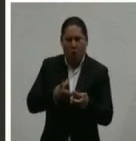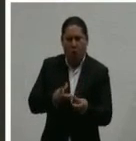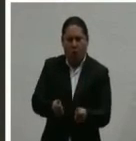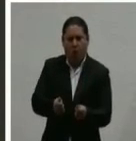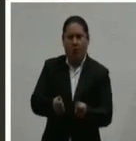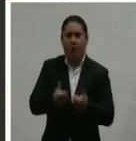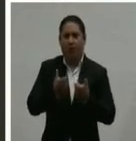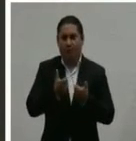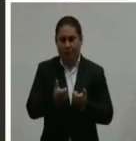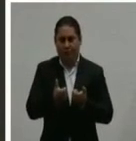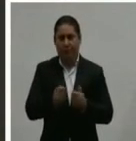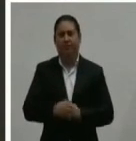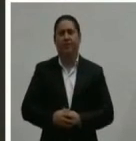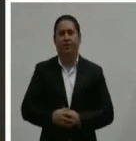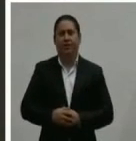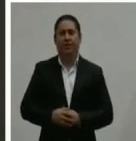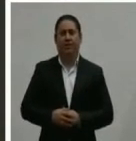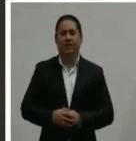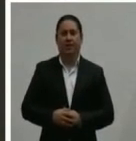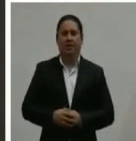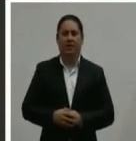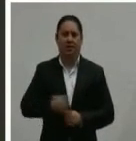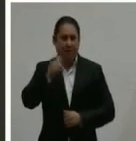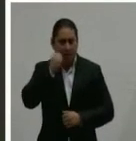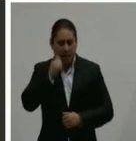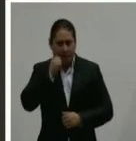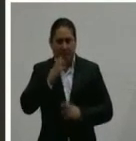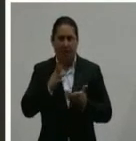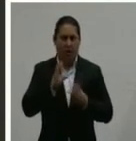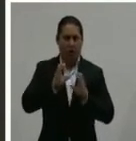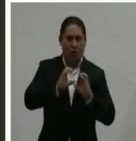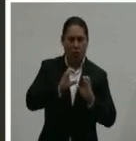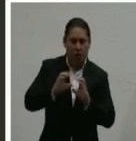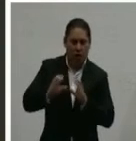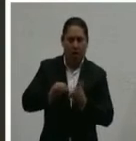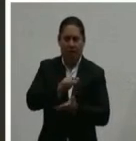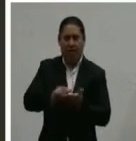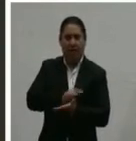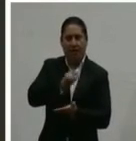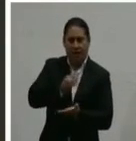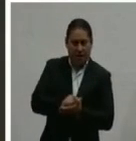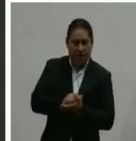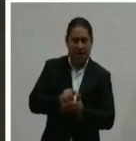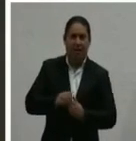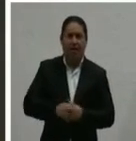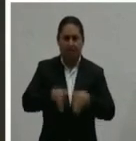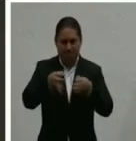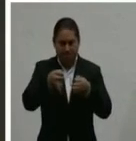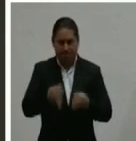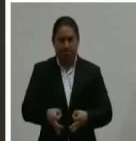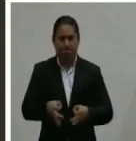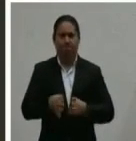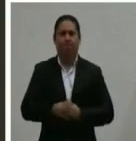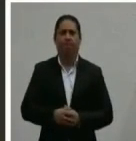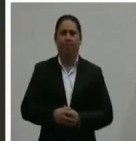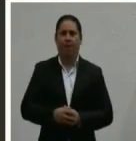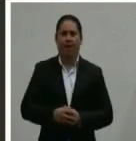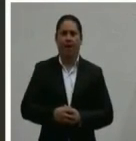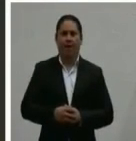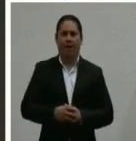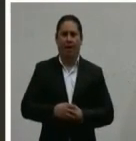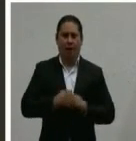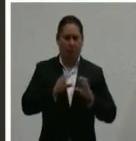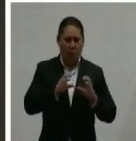público, ejerciéndola bajo los principios de legalidad, eficiencia,